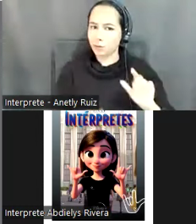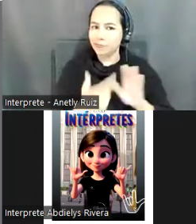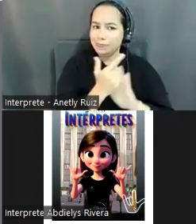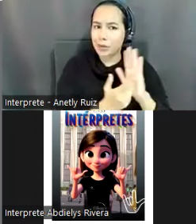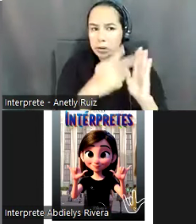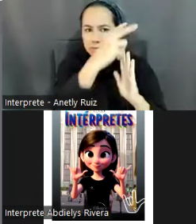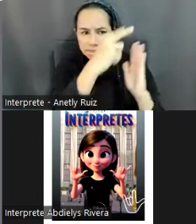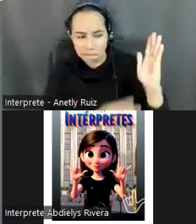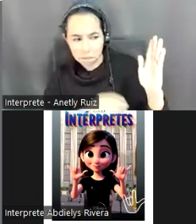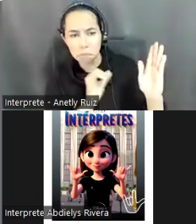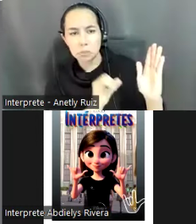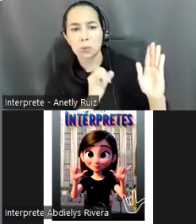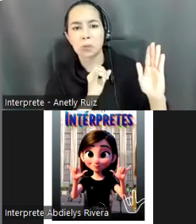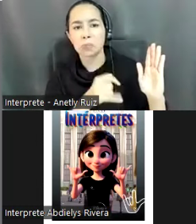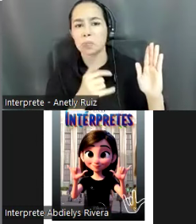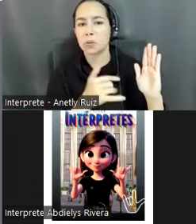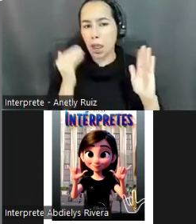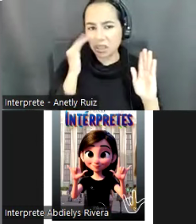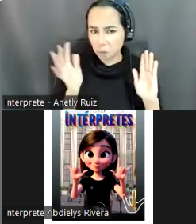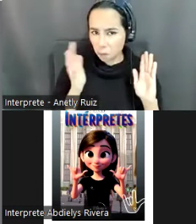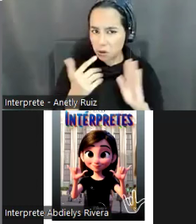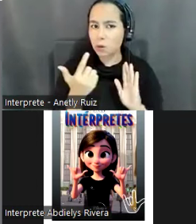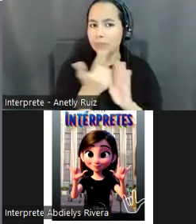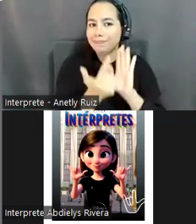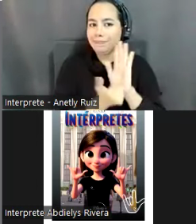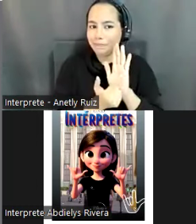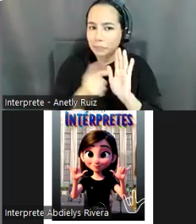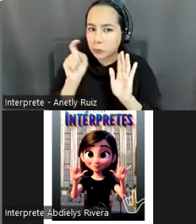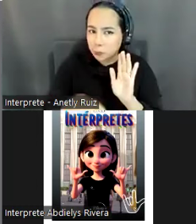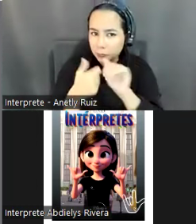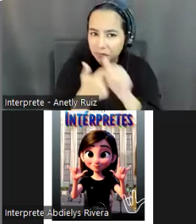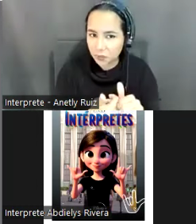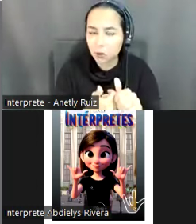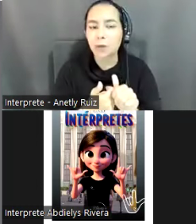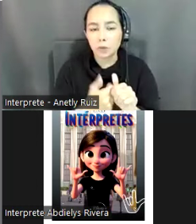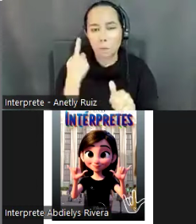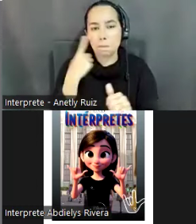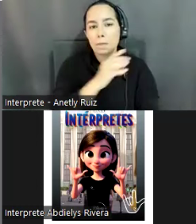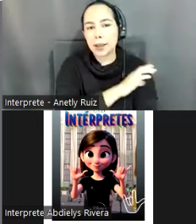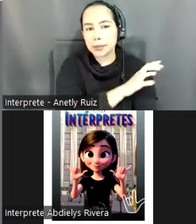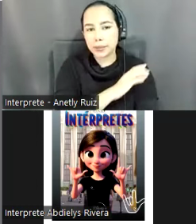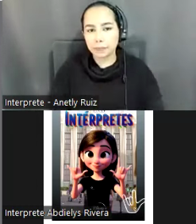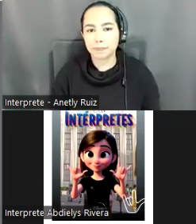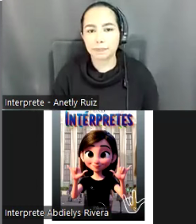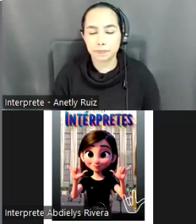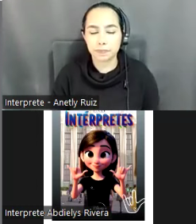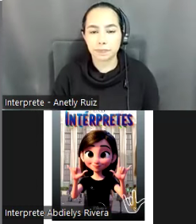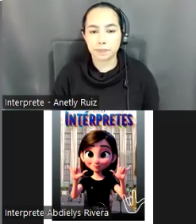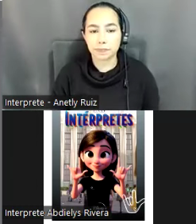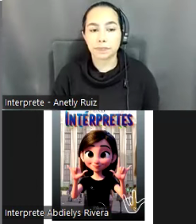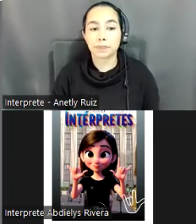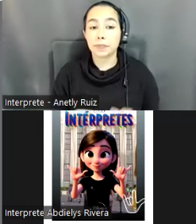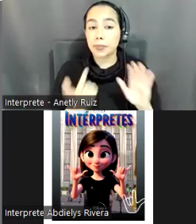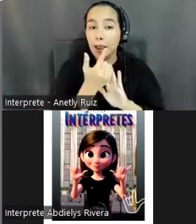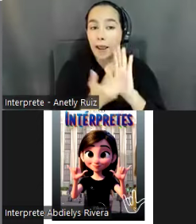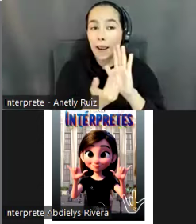la base de lo que va a sentar lo que serían reglamentos para los escenarios clínicos. observamos la ley ADA, ¿verdad? Está la ley